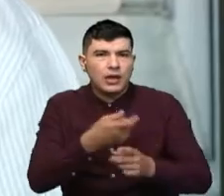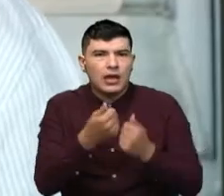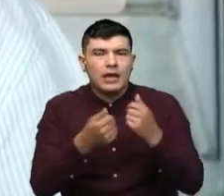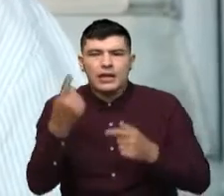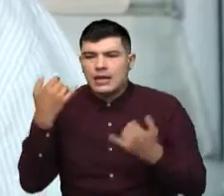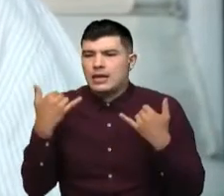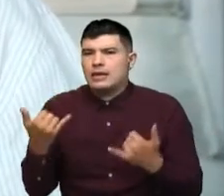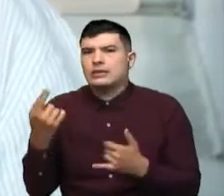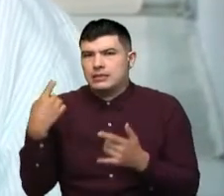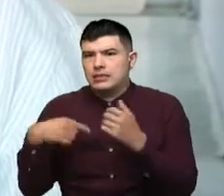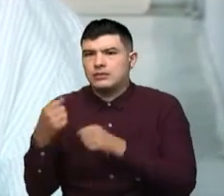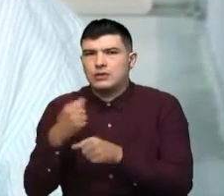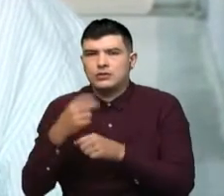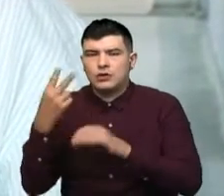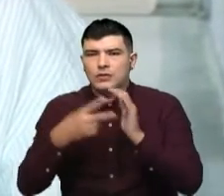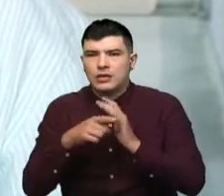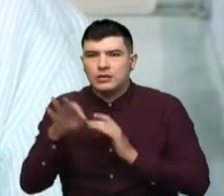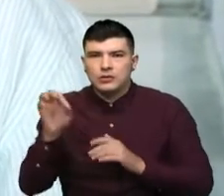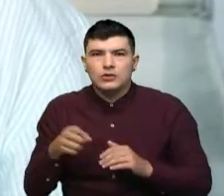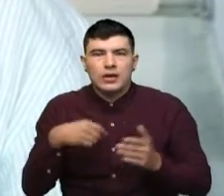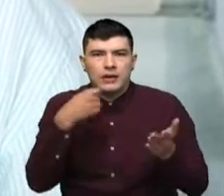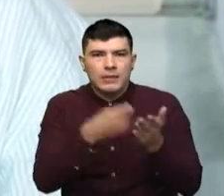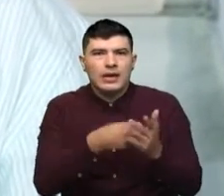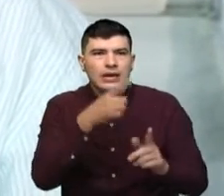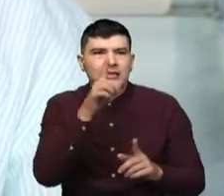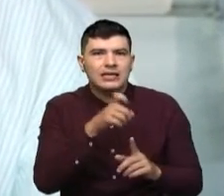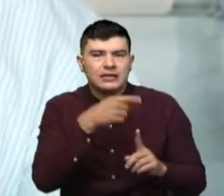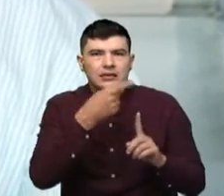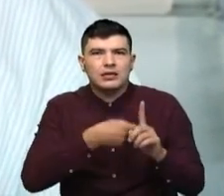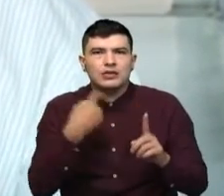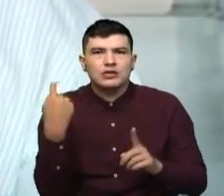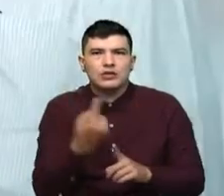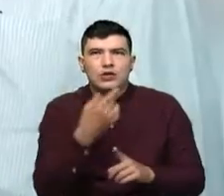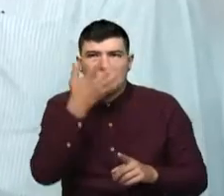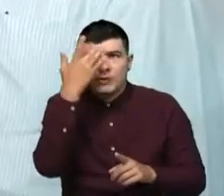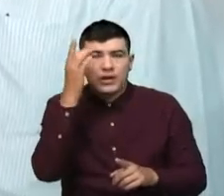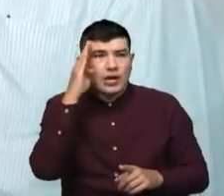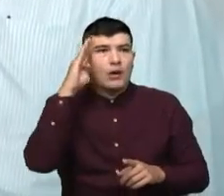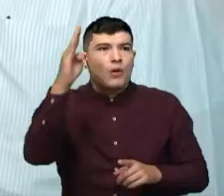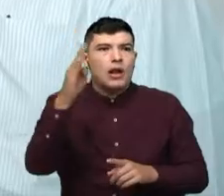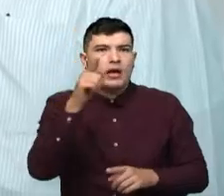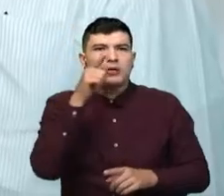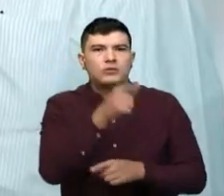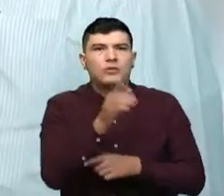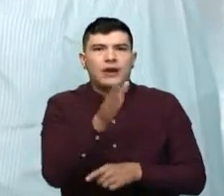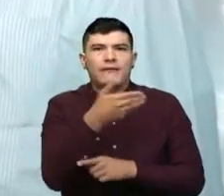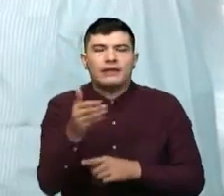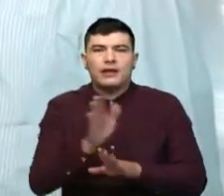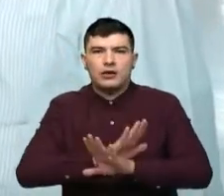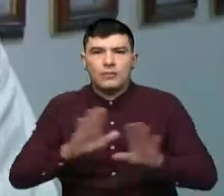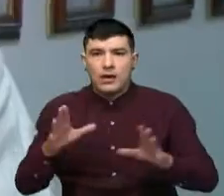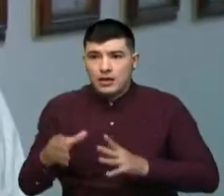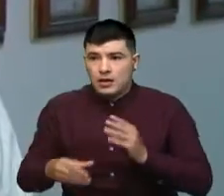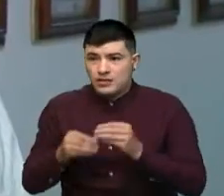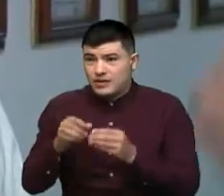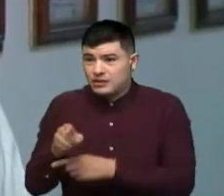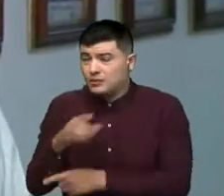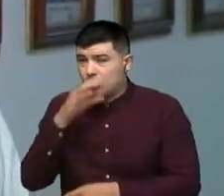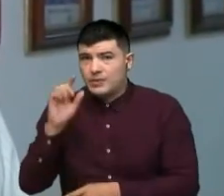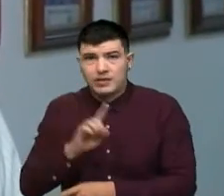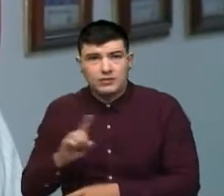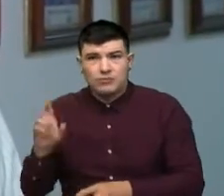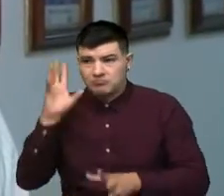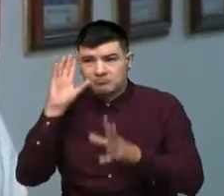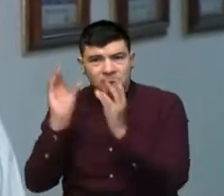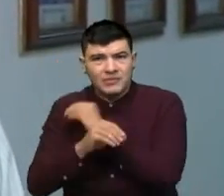el año 2018 le están pagando 6 millones de pesos solamente por un saludo a la bandera al final pedro nelson no quedó satisfecho con el